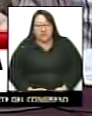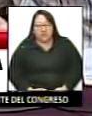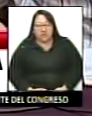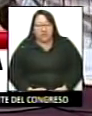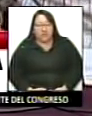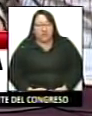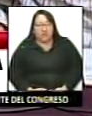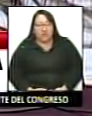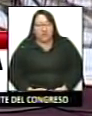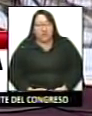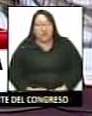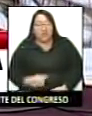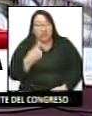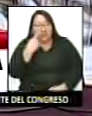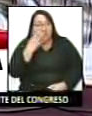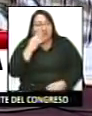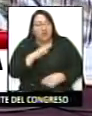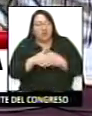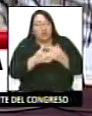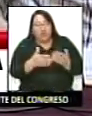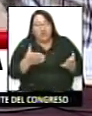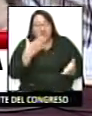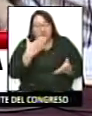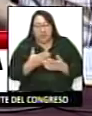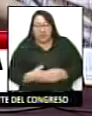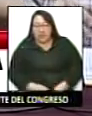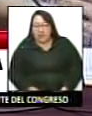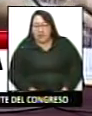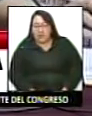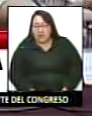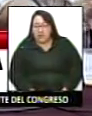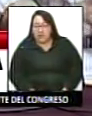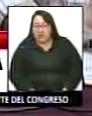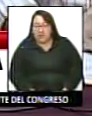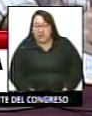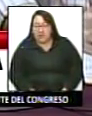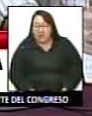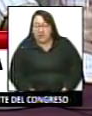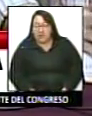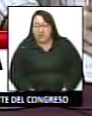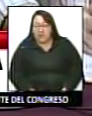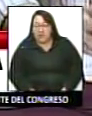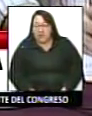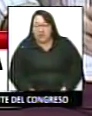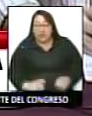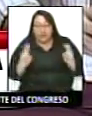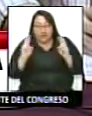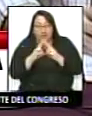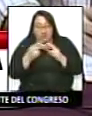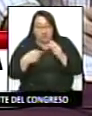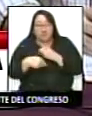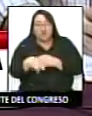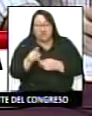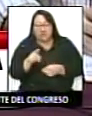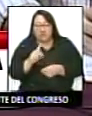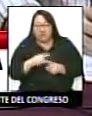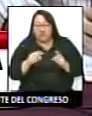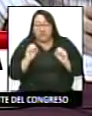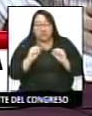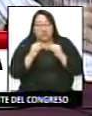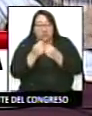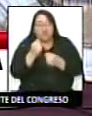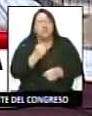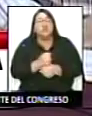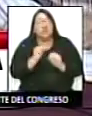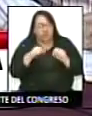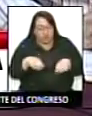y la experiencia de ustedes, ¿no? Les agradezco muchísimo su presencia, nos veremos, espero que pronto, pero los grupos de trabajo